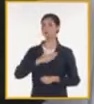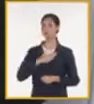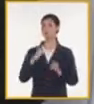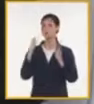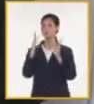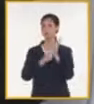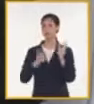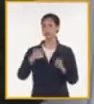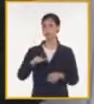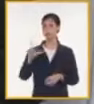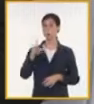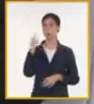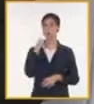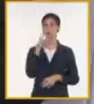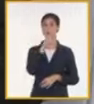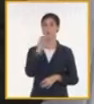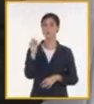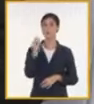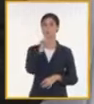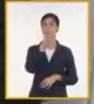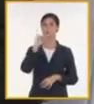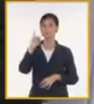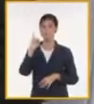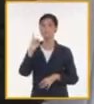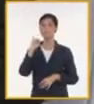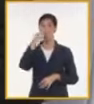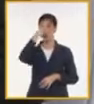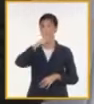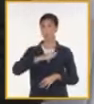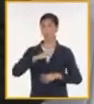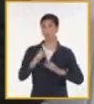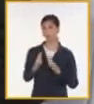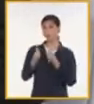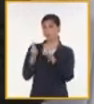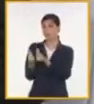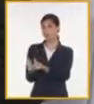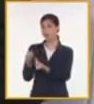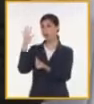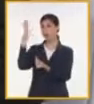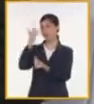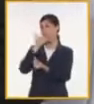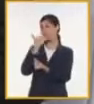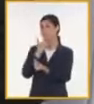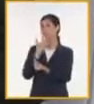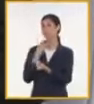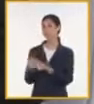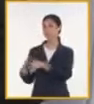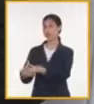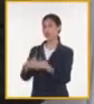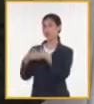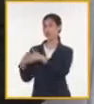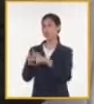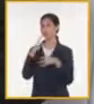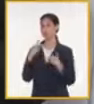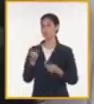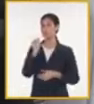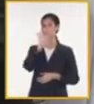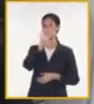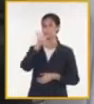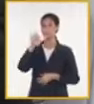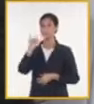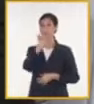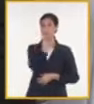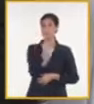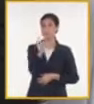2016 Le entregó datos identificativos a las autoridades estadounidenses de 51 terroristas de origen